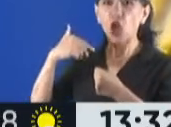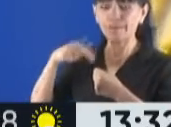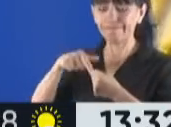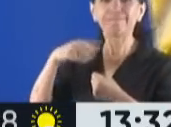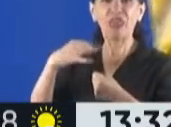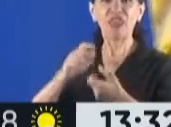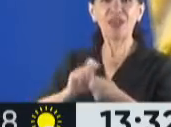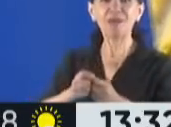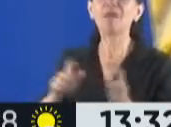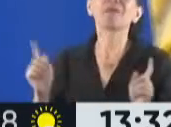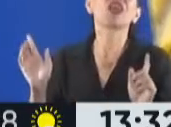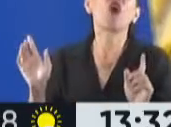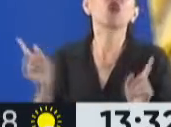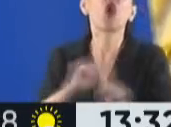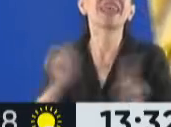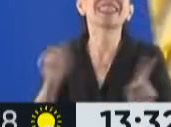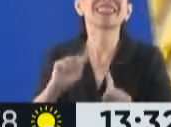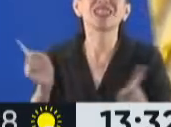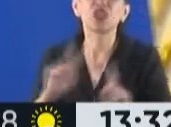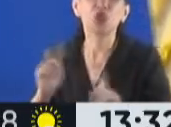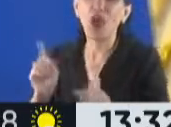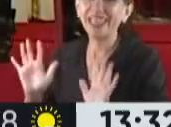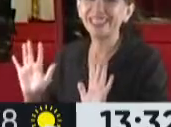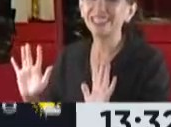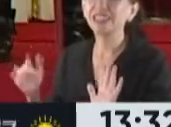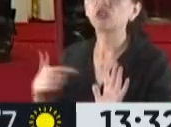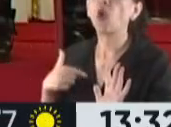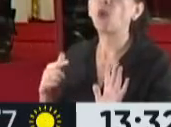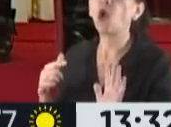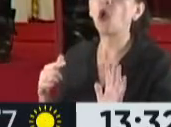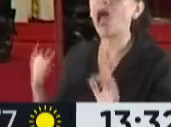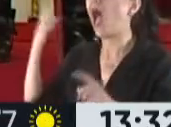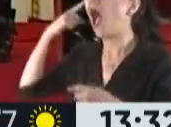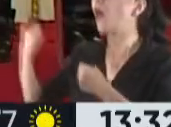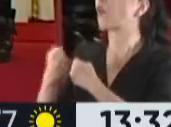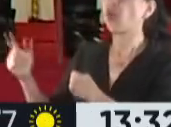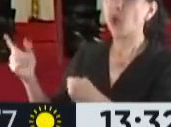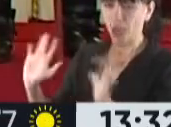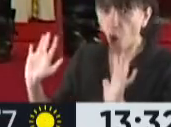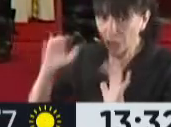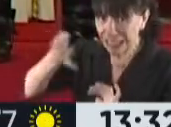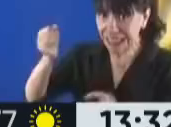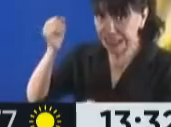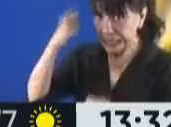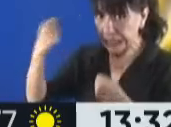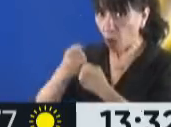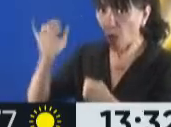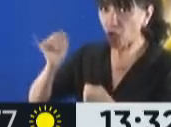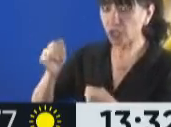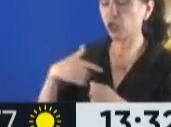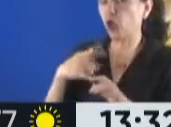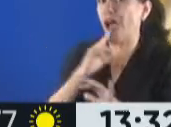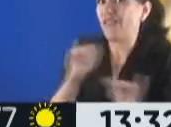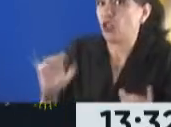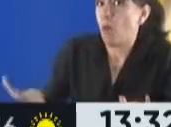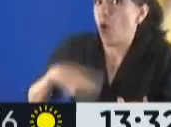puede interpretarse lo que yo dije como no estar en sintonía con la presidenta. Por eso quiero aclararlo, porque si alguien